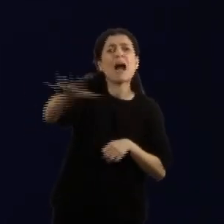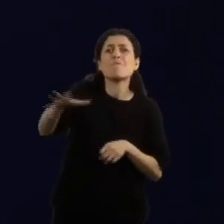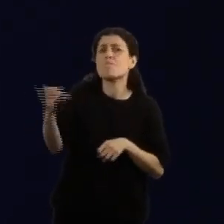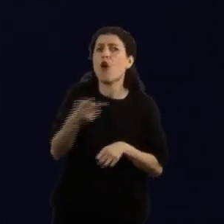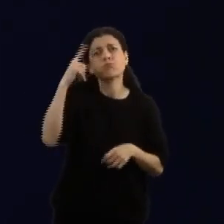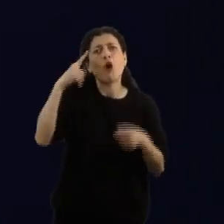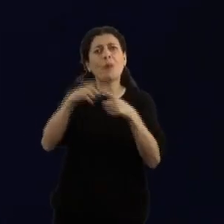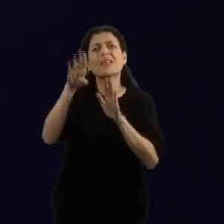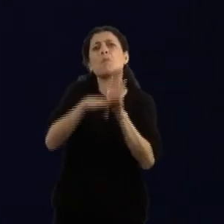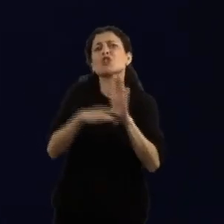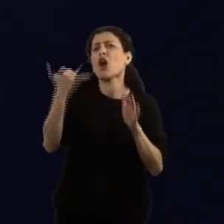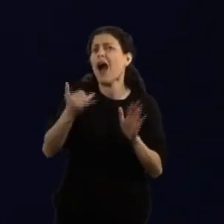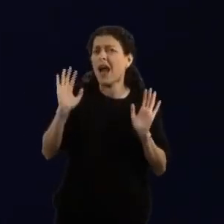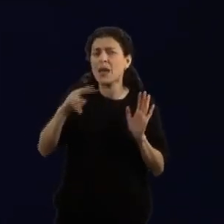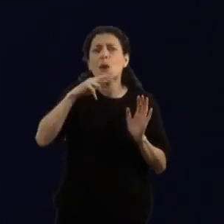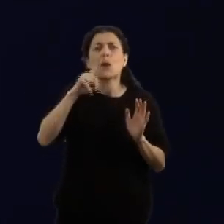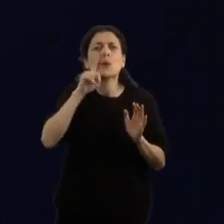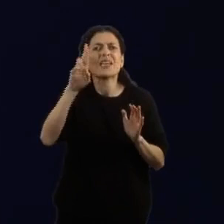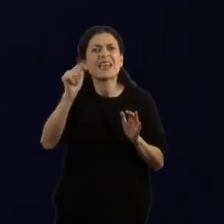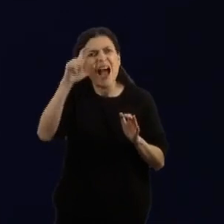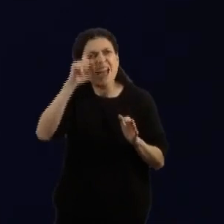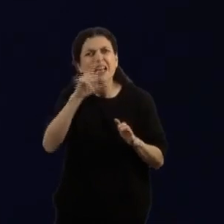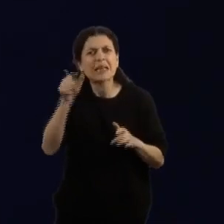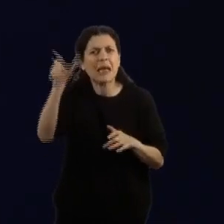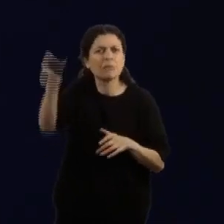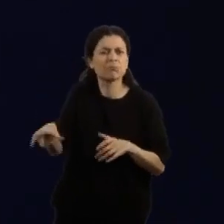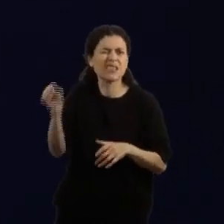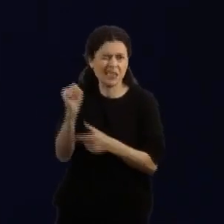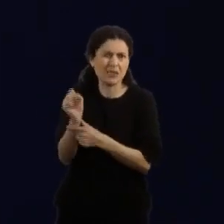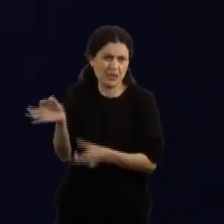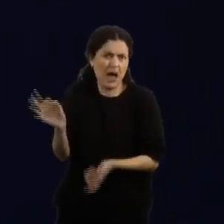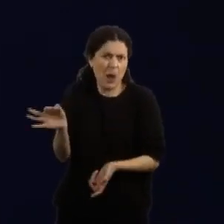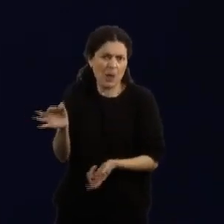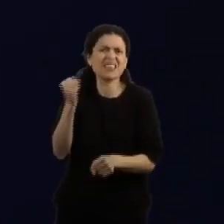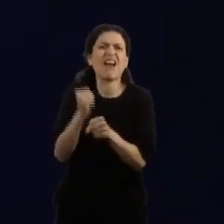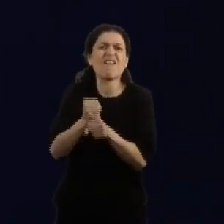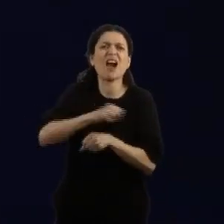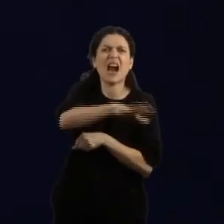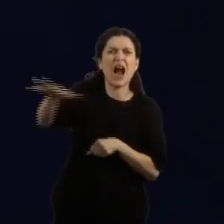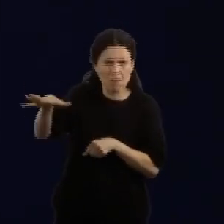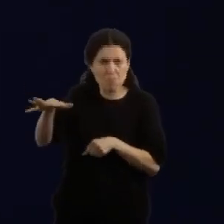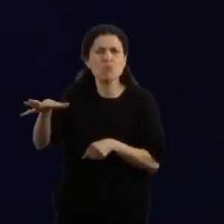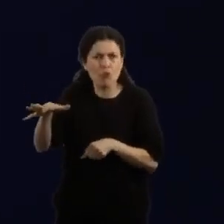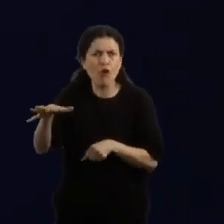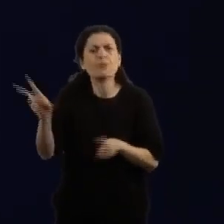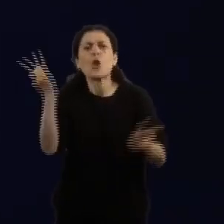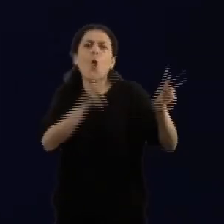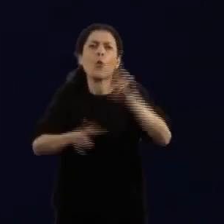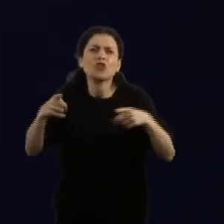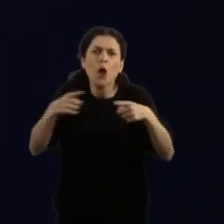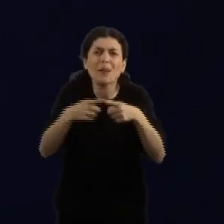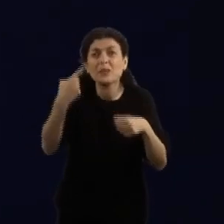de hecho Iraeta es productor agropecuario y entiendo que lo que busca el ministerio es tener más cercanía